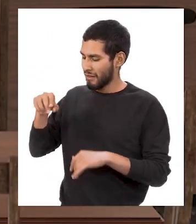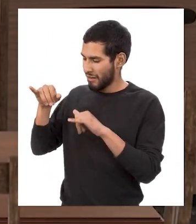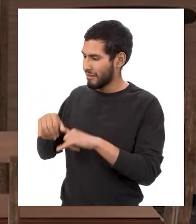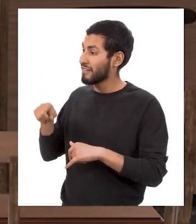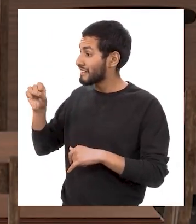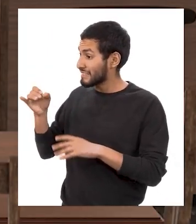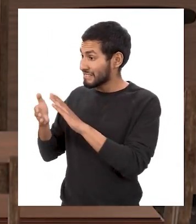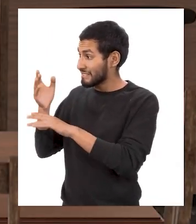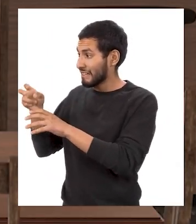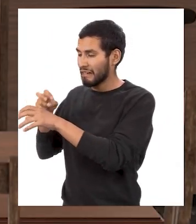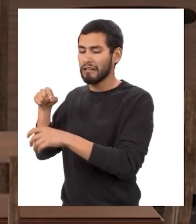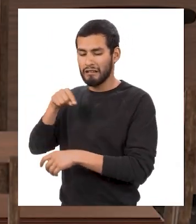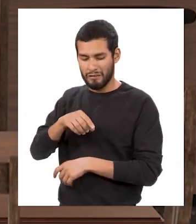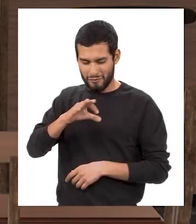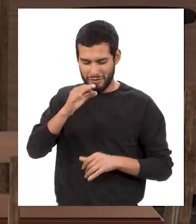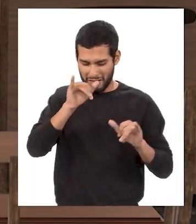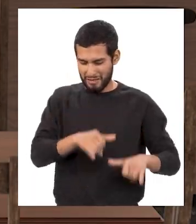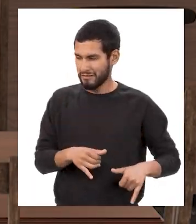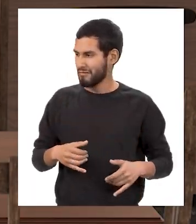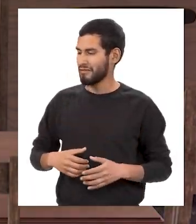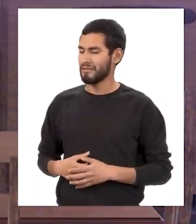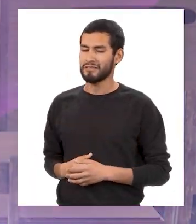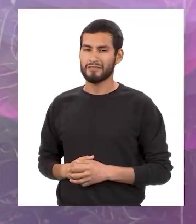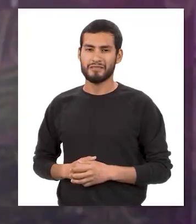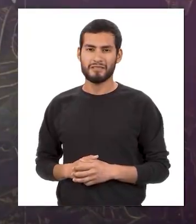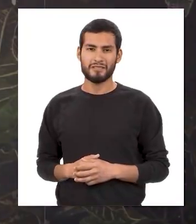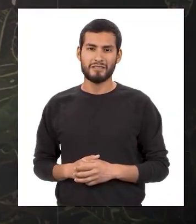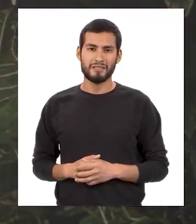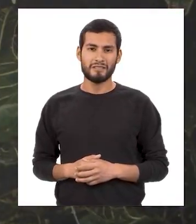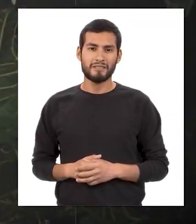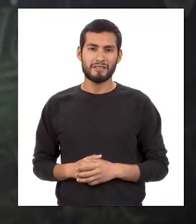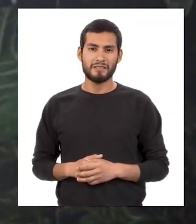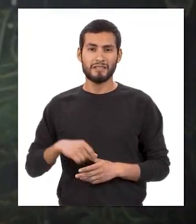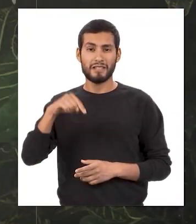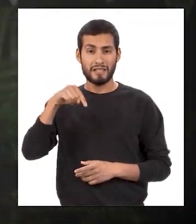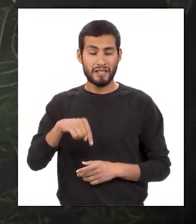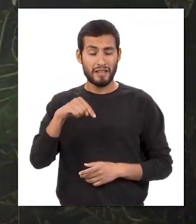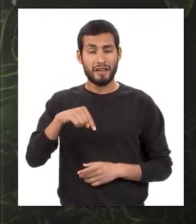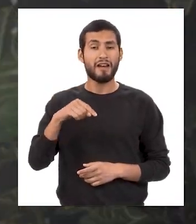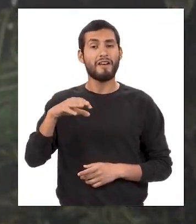irá sin ese maldito francés. En esta